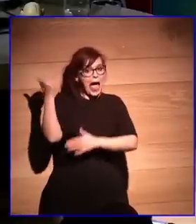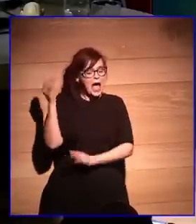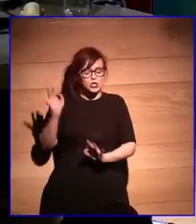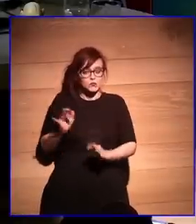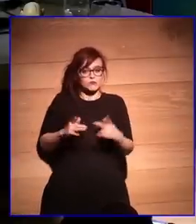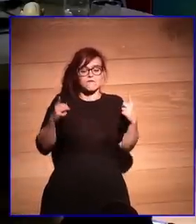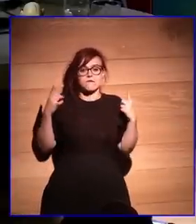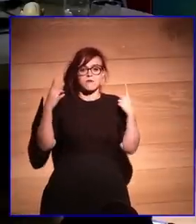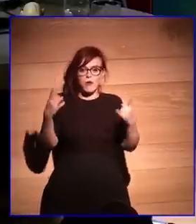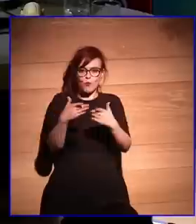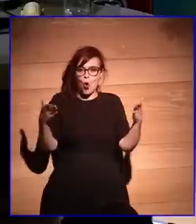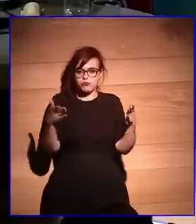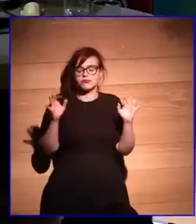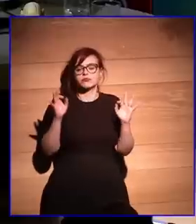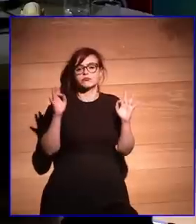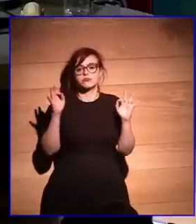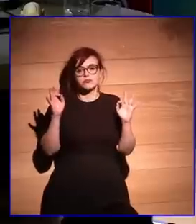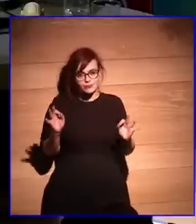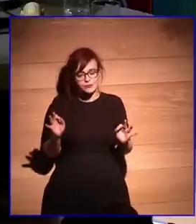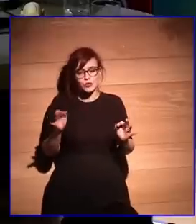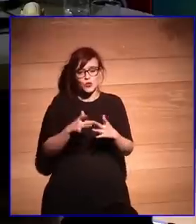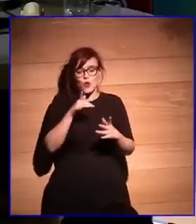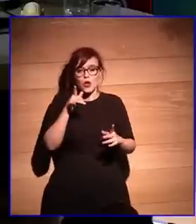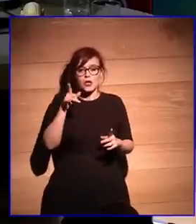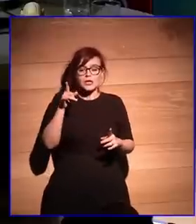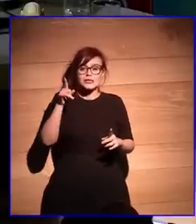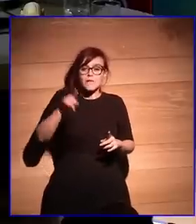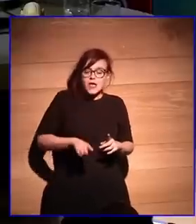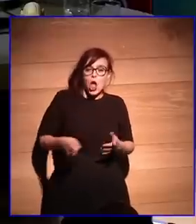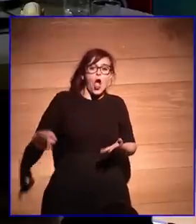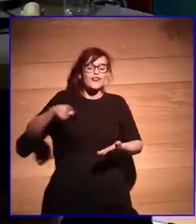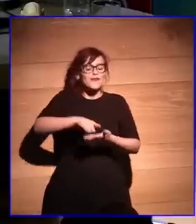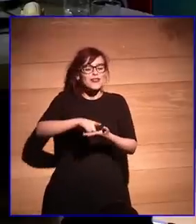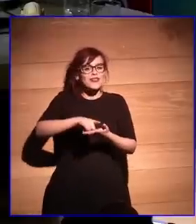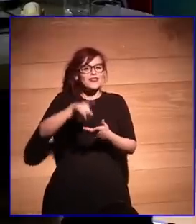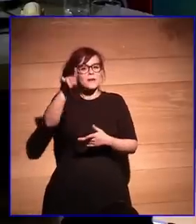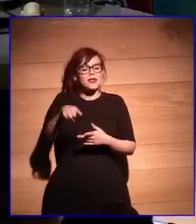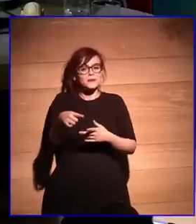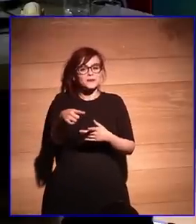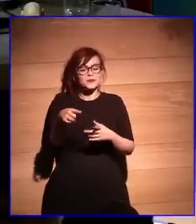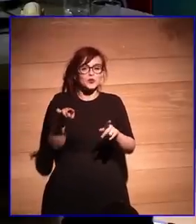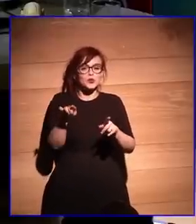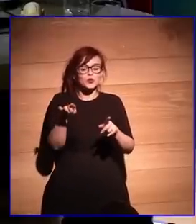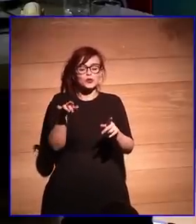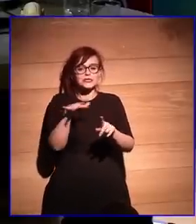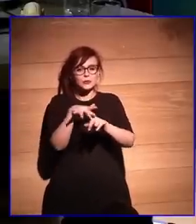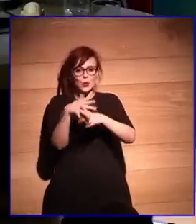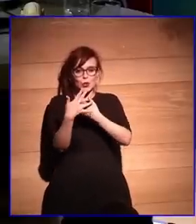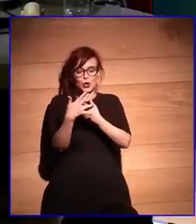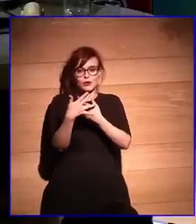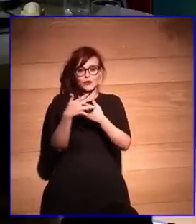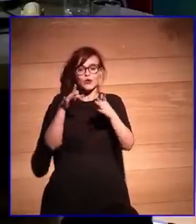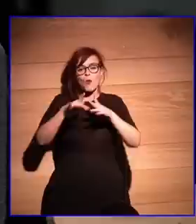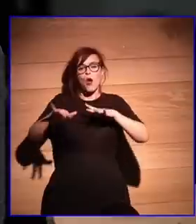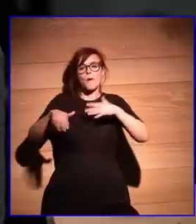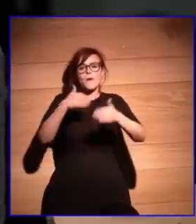entonces era enormemente impactante. Y que nuevamente trae consigo la pérdida de determinado